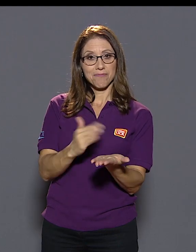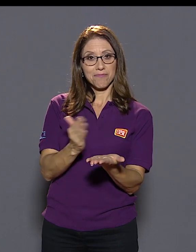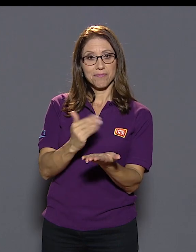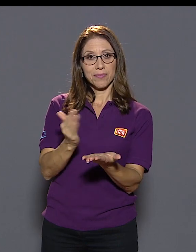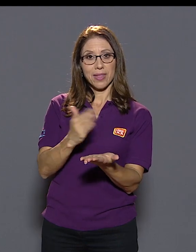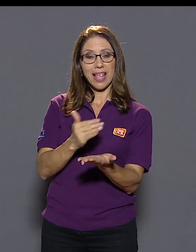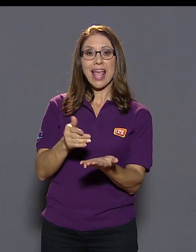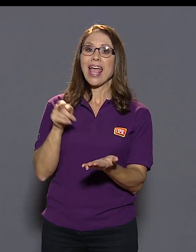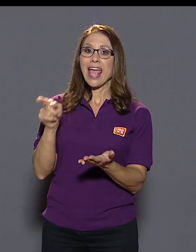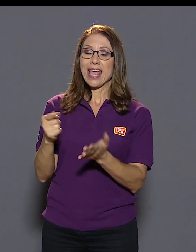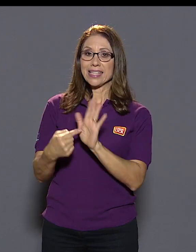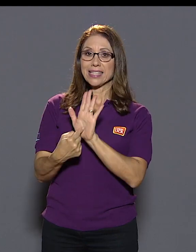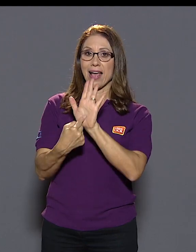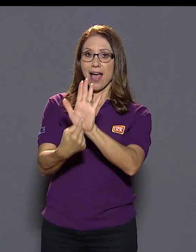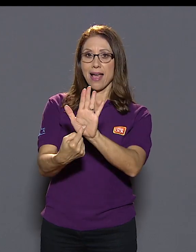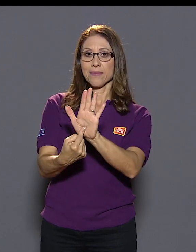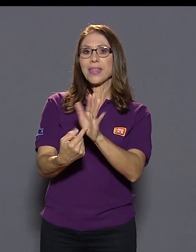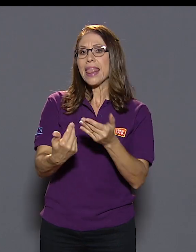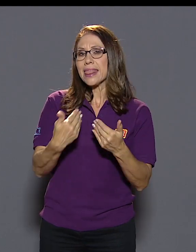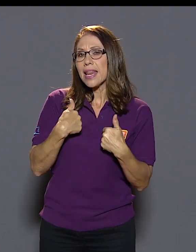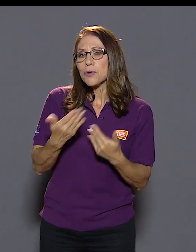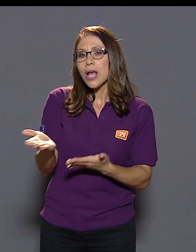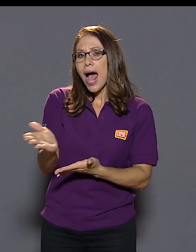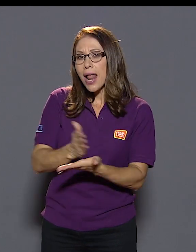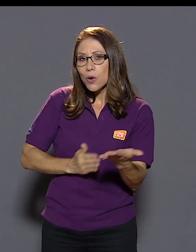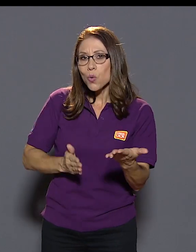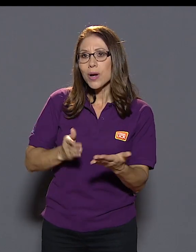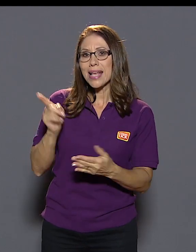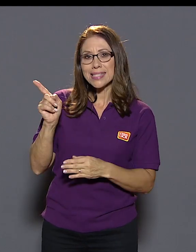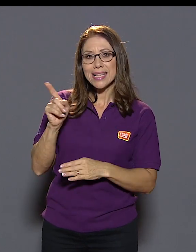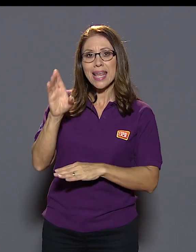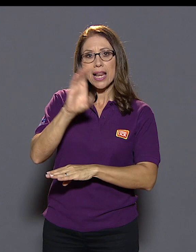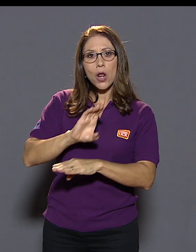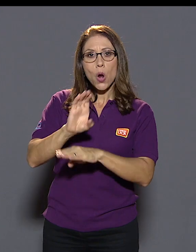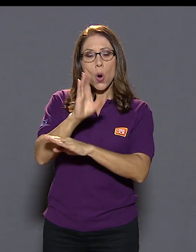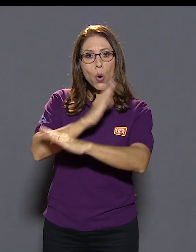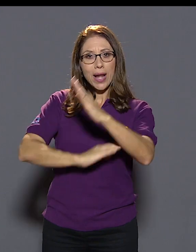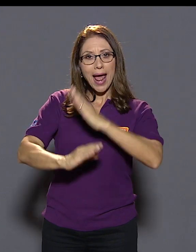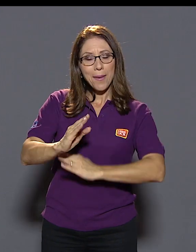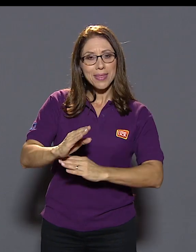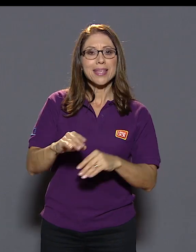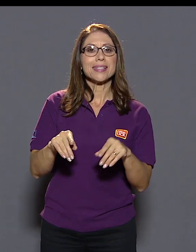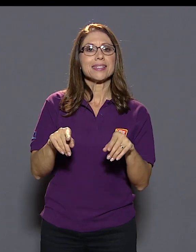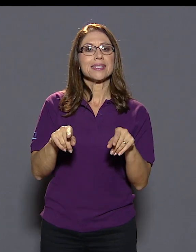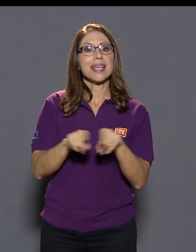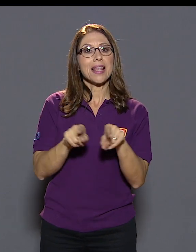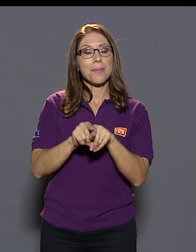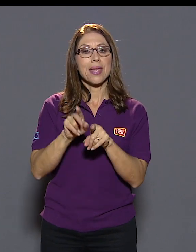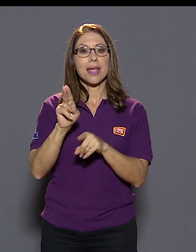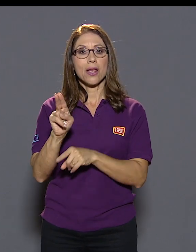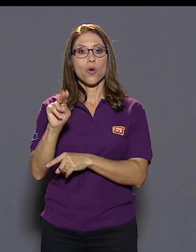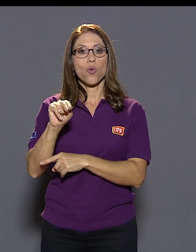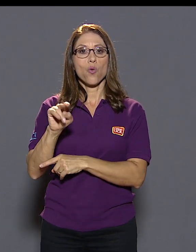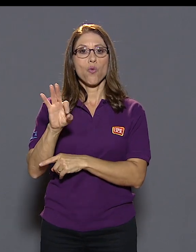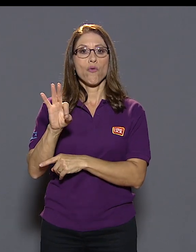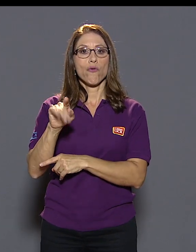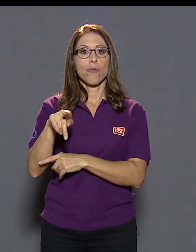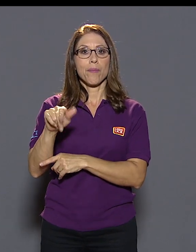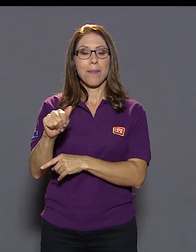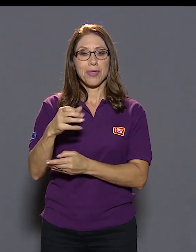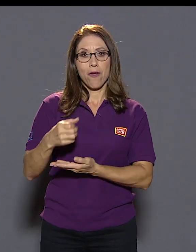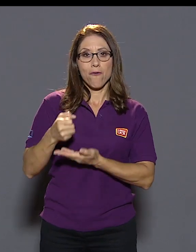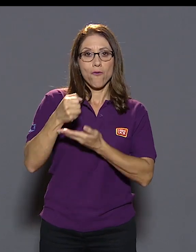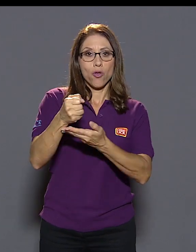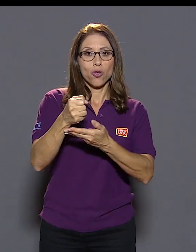impresa. Esta versión tenemos algunas impresas en el CONAPDIS y en UFPA, en el Fondo